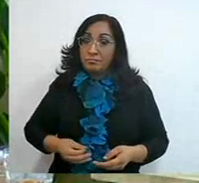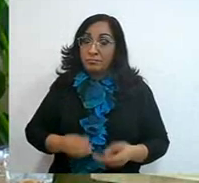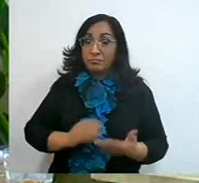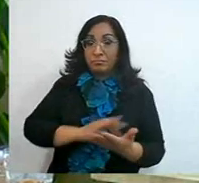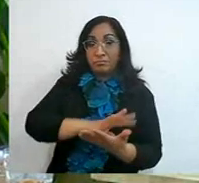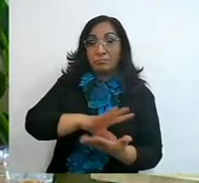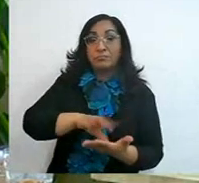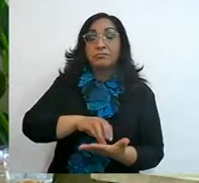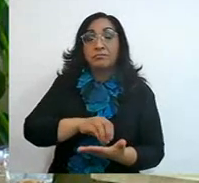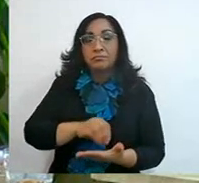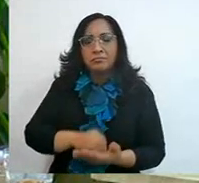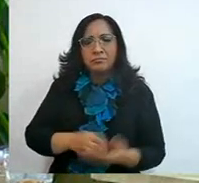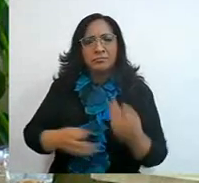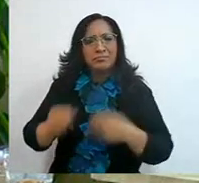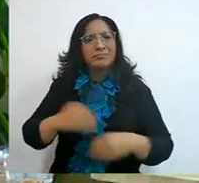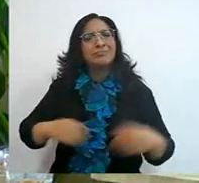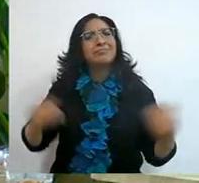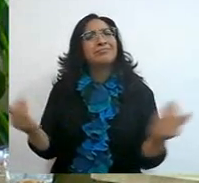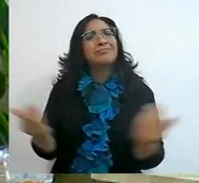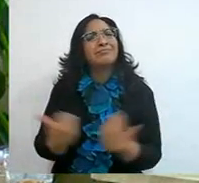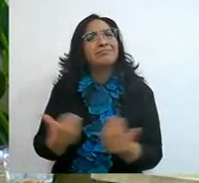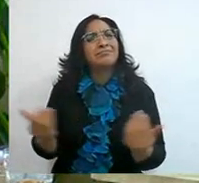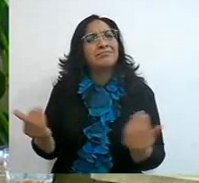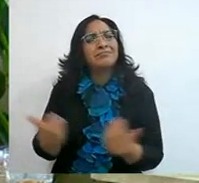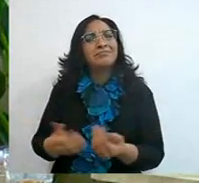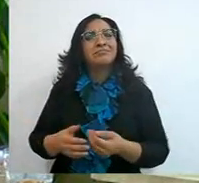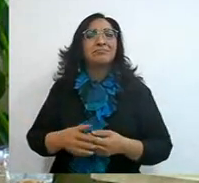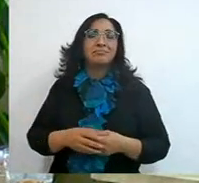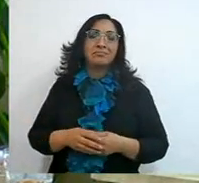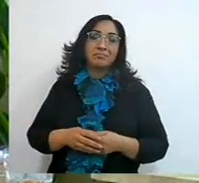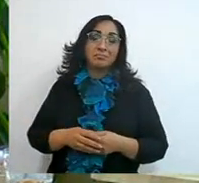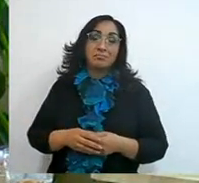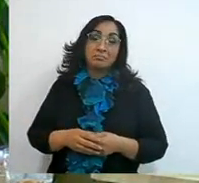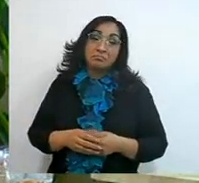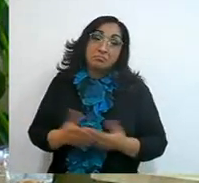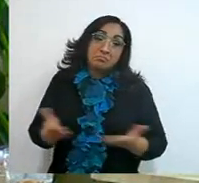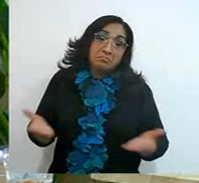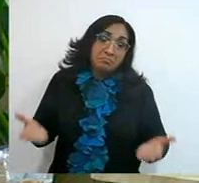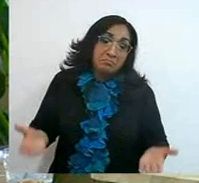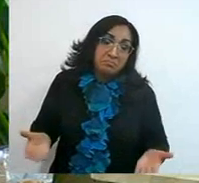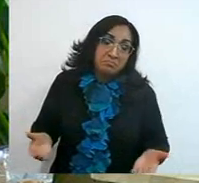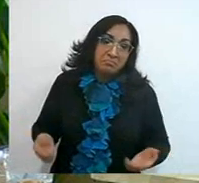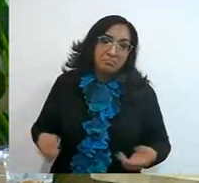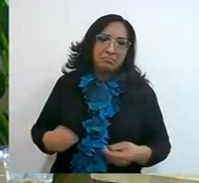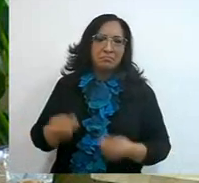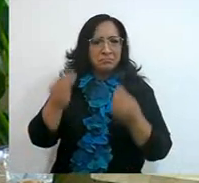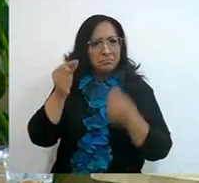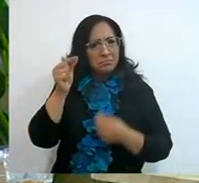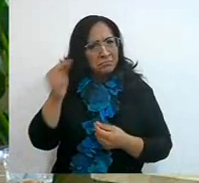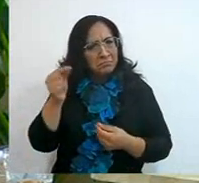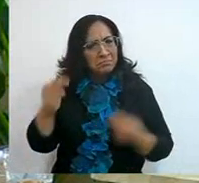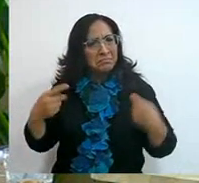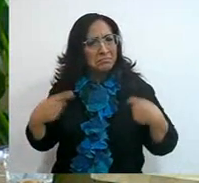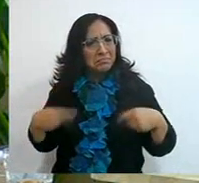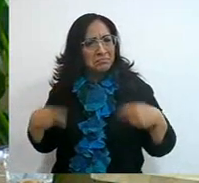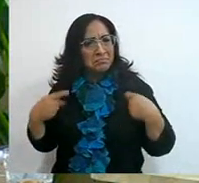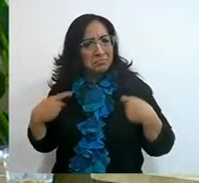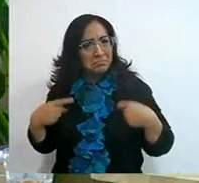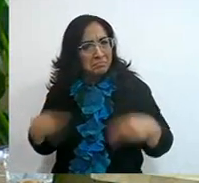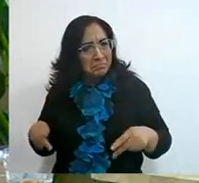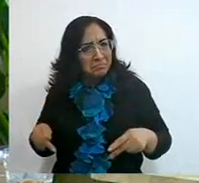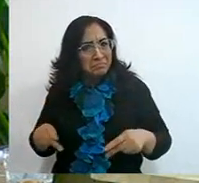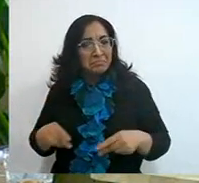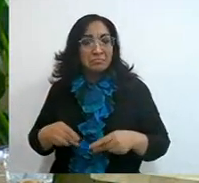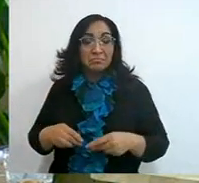matrimonio, lo que hacíamos, y nada más quedaron unas cuantas personas que se